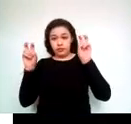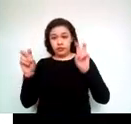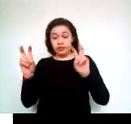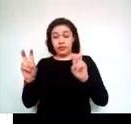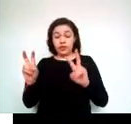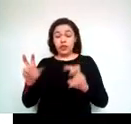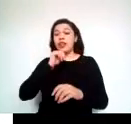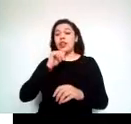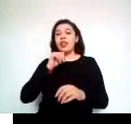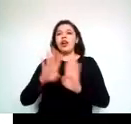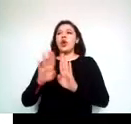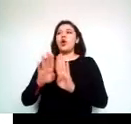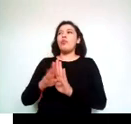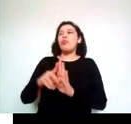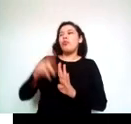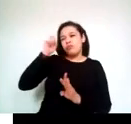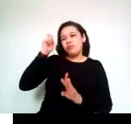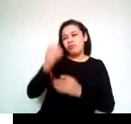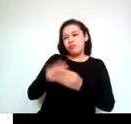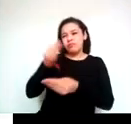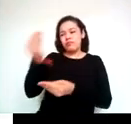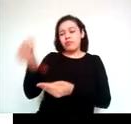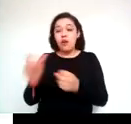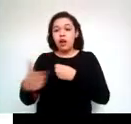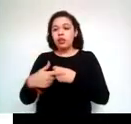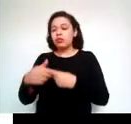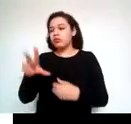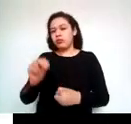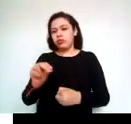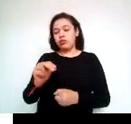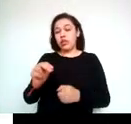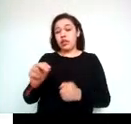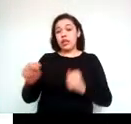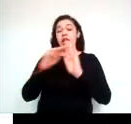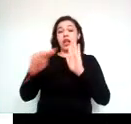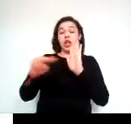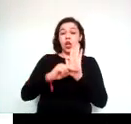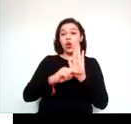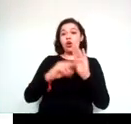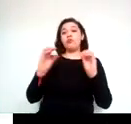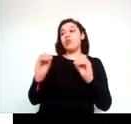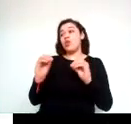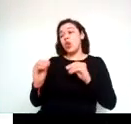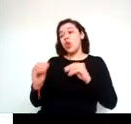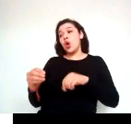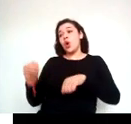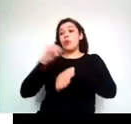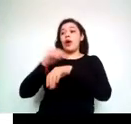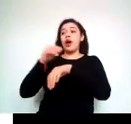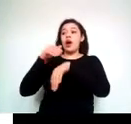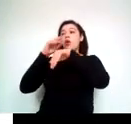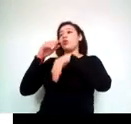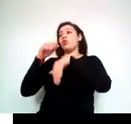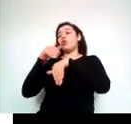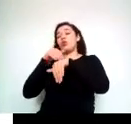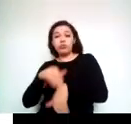de los trabajadores. Muchos nos han preguntado si el hecho de que la normatividad no esté implementada en las instituciones